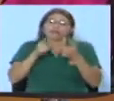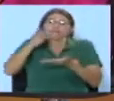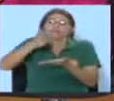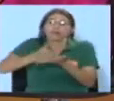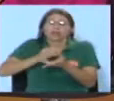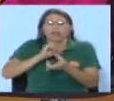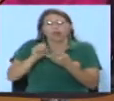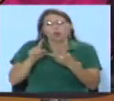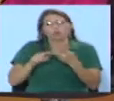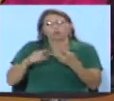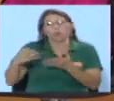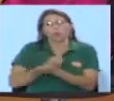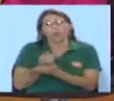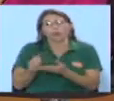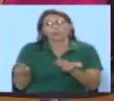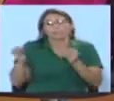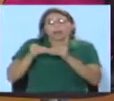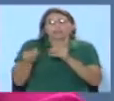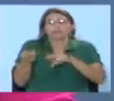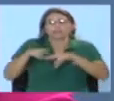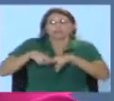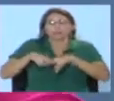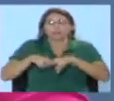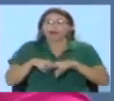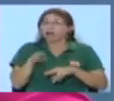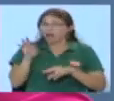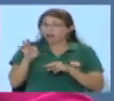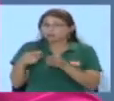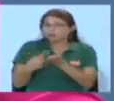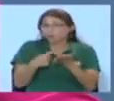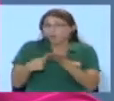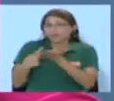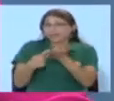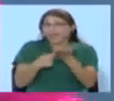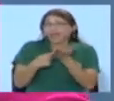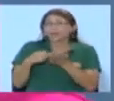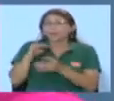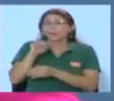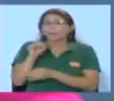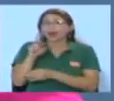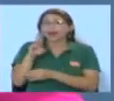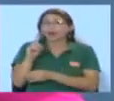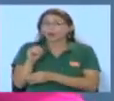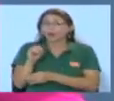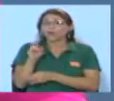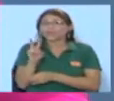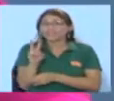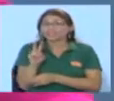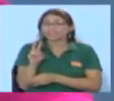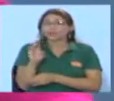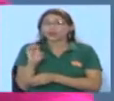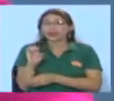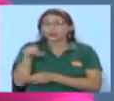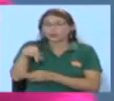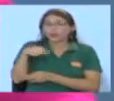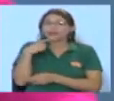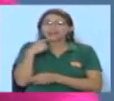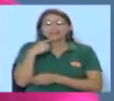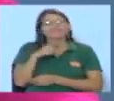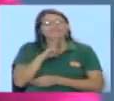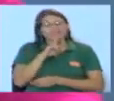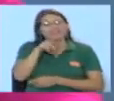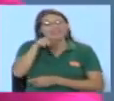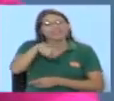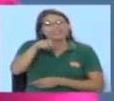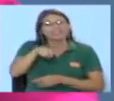excedente. Bien, eso va en la dirección de un comentario que nos hace Marco Inicio EQ en Twitter, que dice, de verdad es necesario copiar sistemas de cobro de